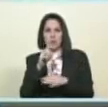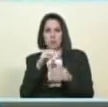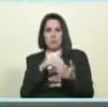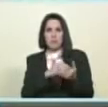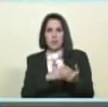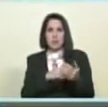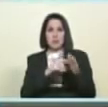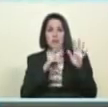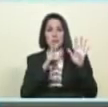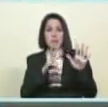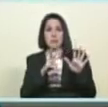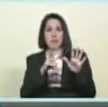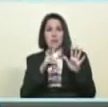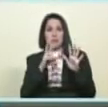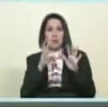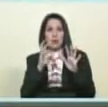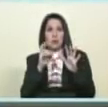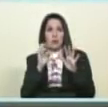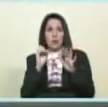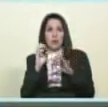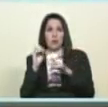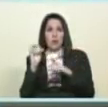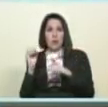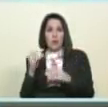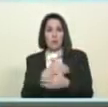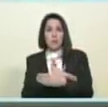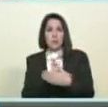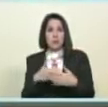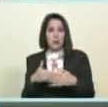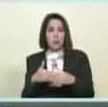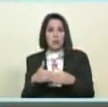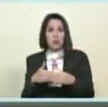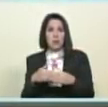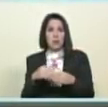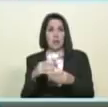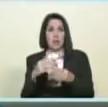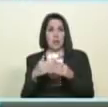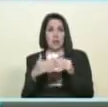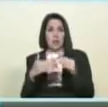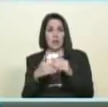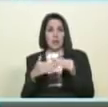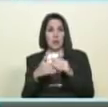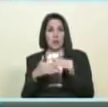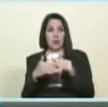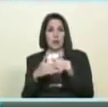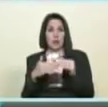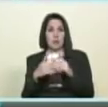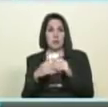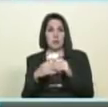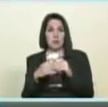¡71.700 millones de dólares! Y les digo más.